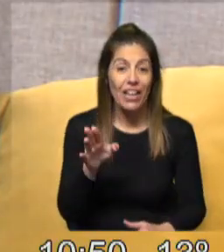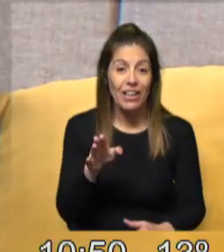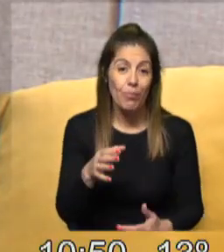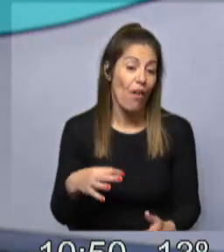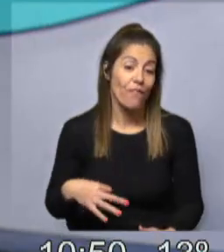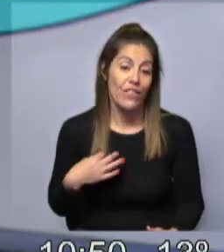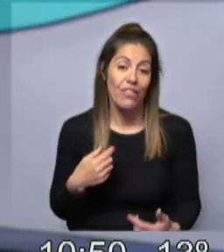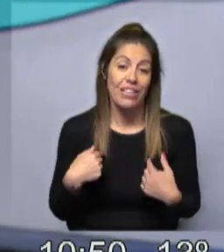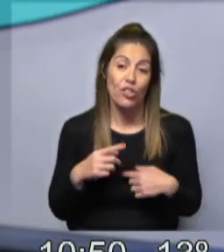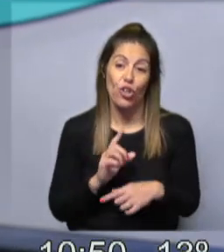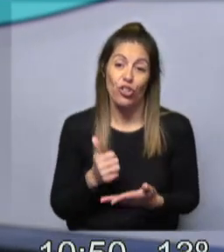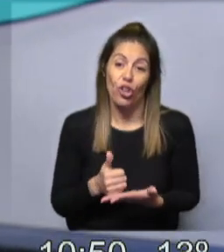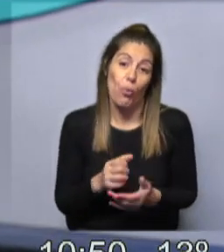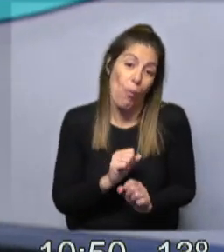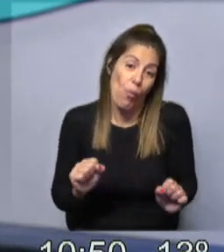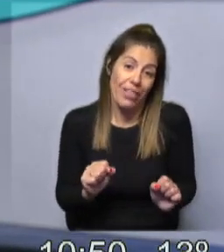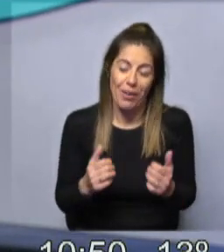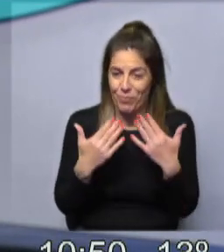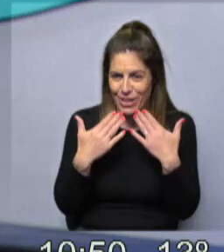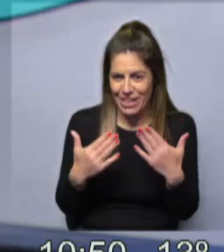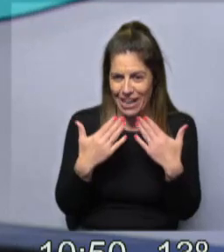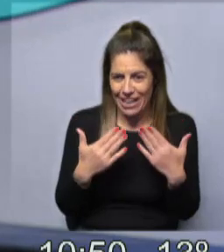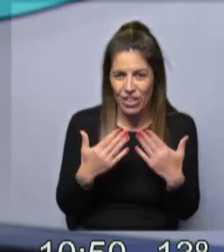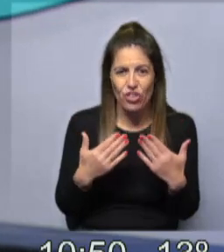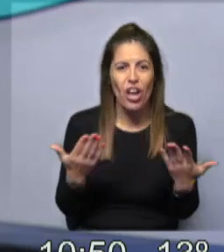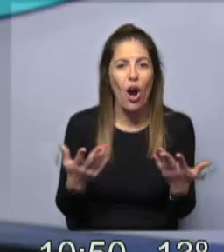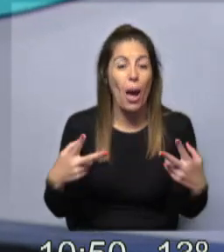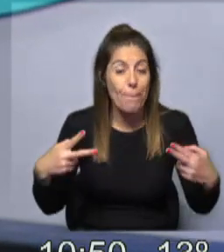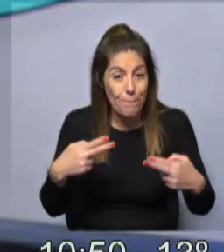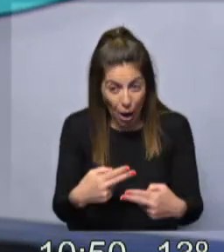¿Qué sé yo? Muchísimas gracias. Y nosotros nos vamos a ir a una pausita y ya seguimos.